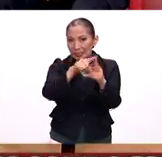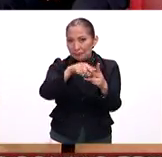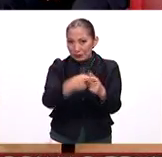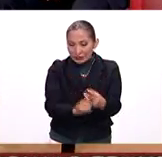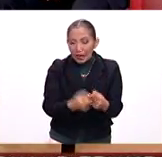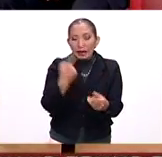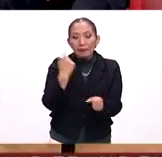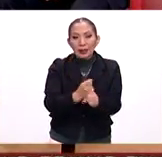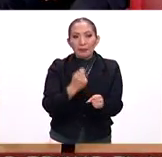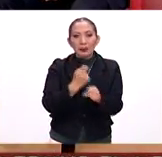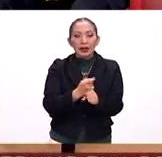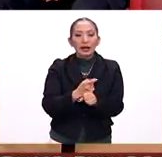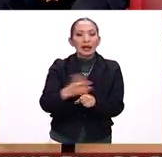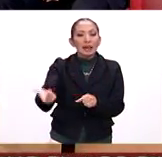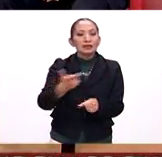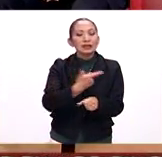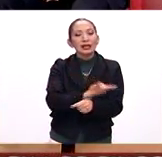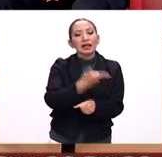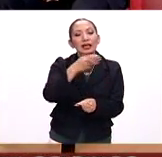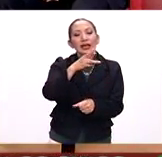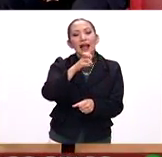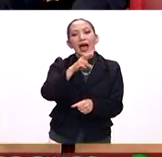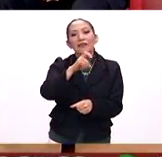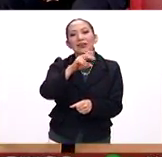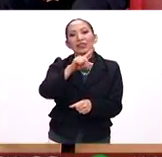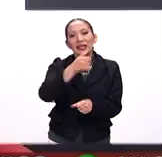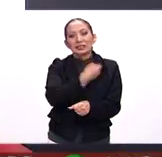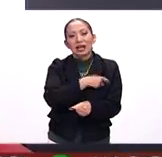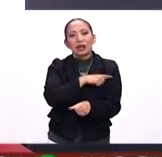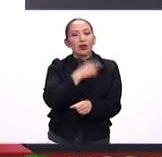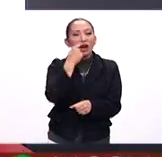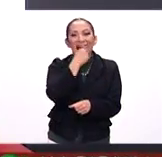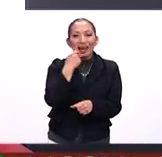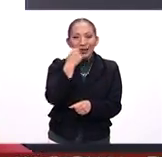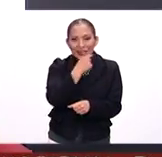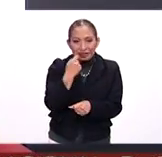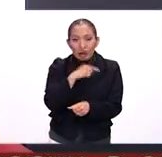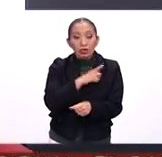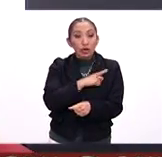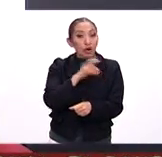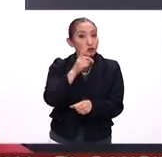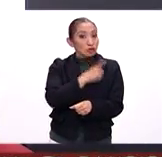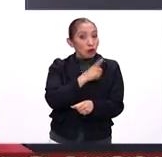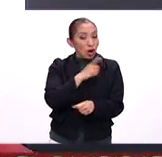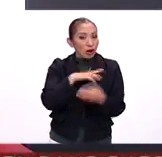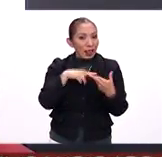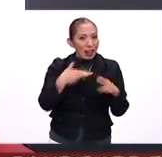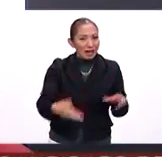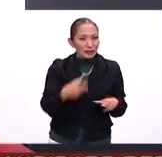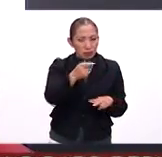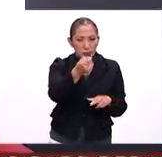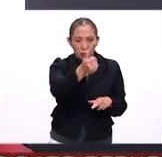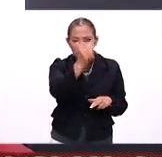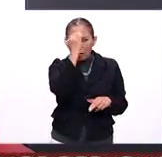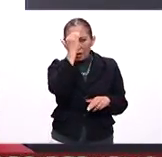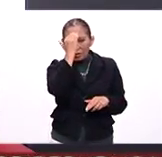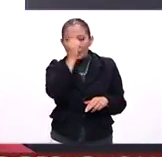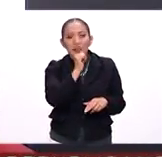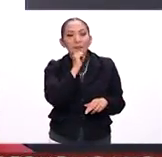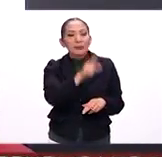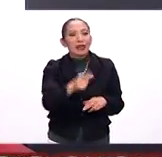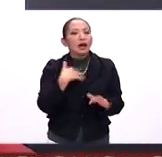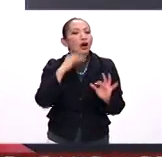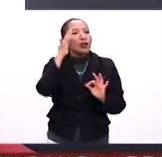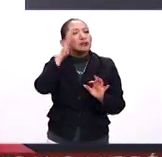de entrada, que es la diabetes y obviamente su vinculación con la salud bucal, atendiendo no solamente esta relación que es poco conocida, sino pues